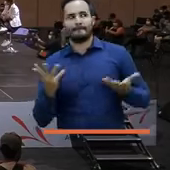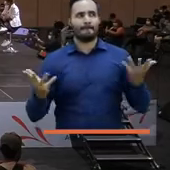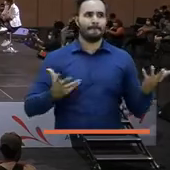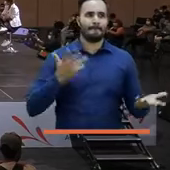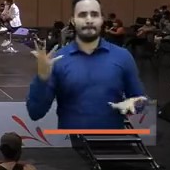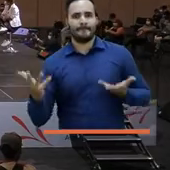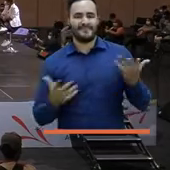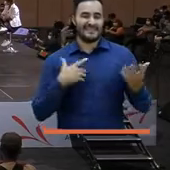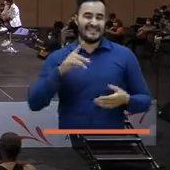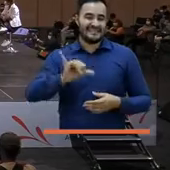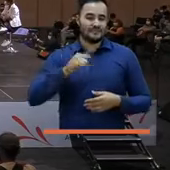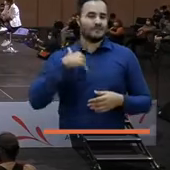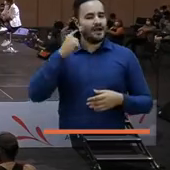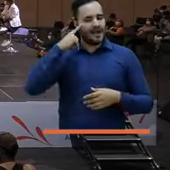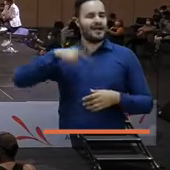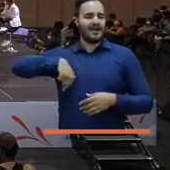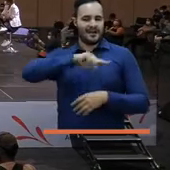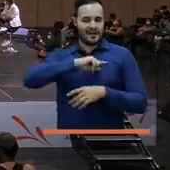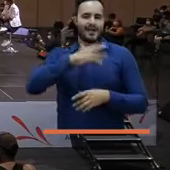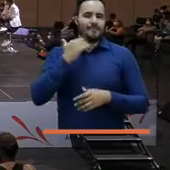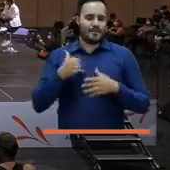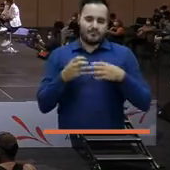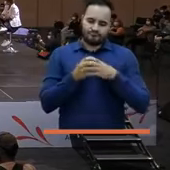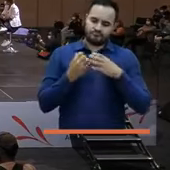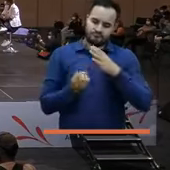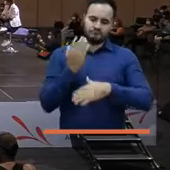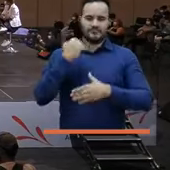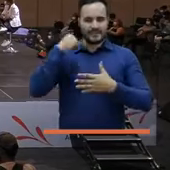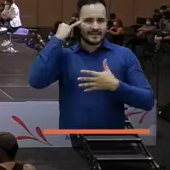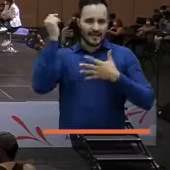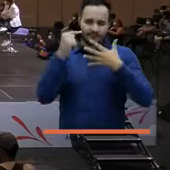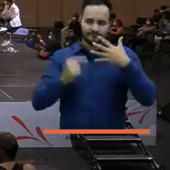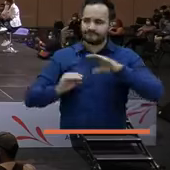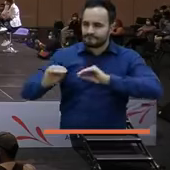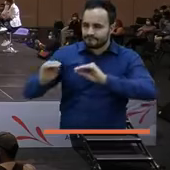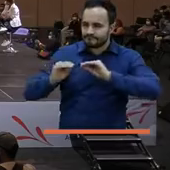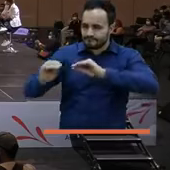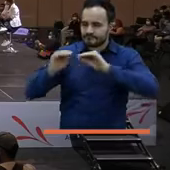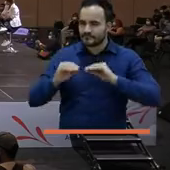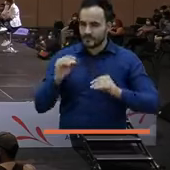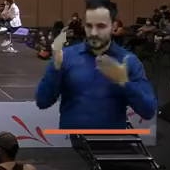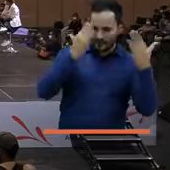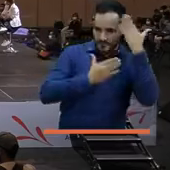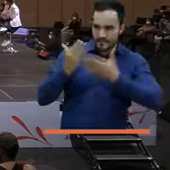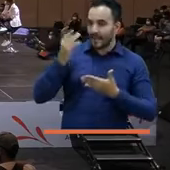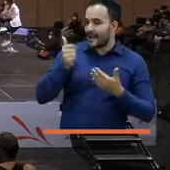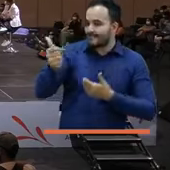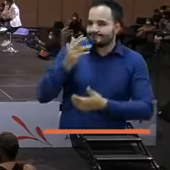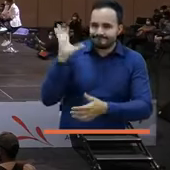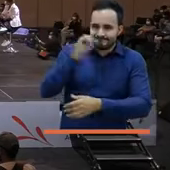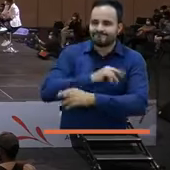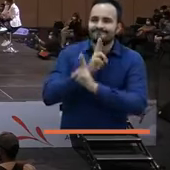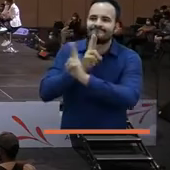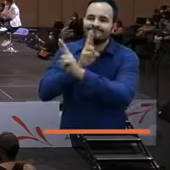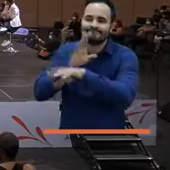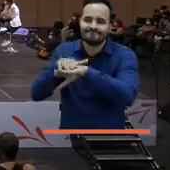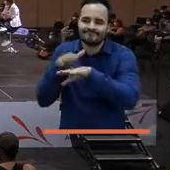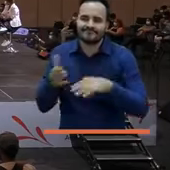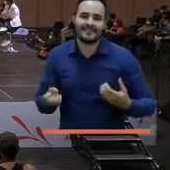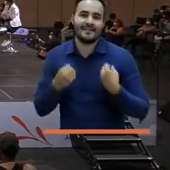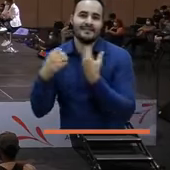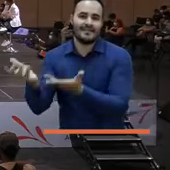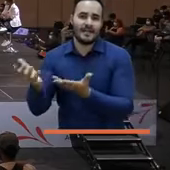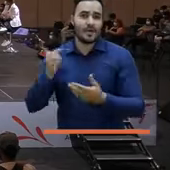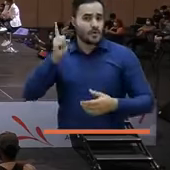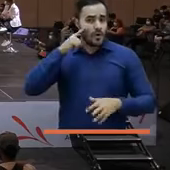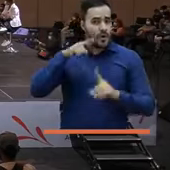talento que realizamos en estas mente orías esas pruebas lo que nos permiten es incluso no son para nosotros son para